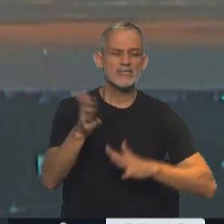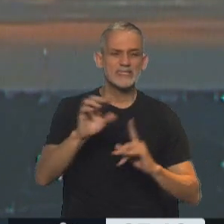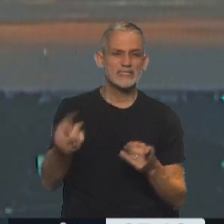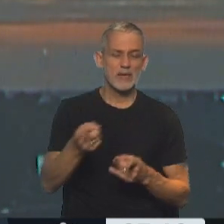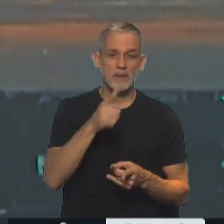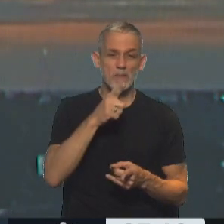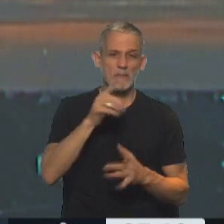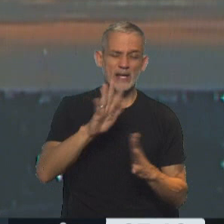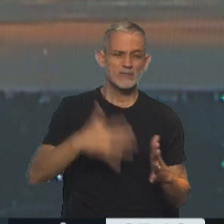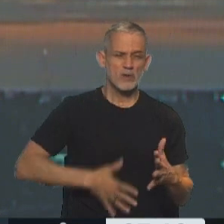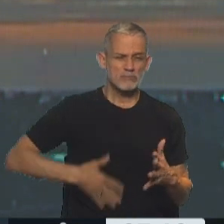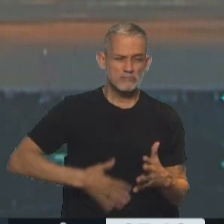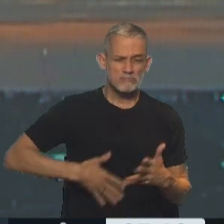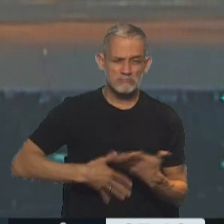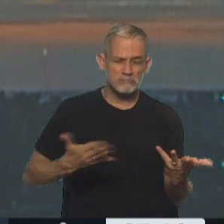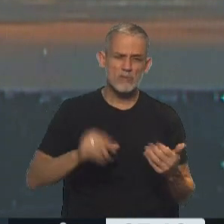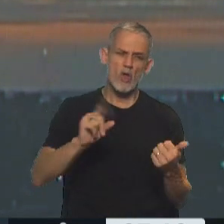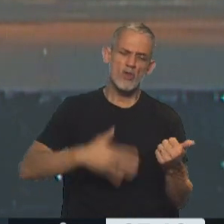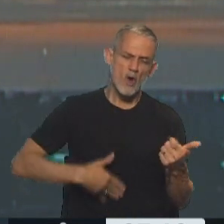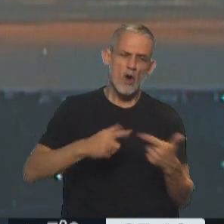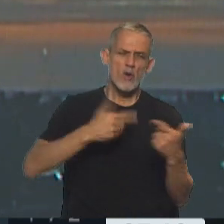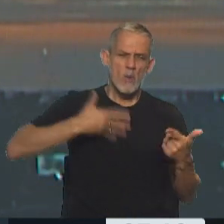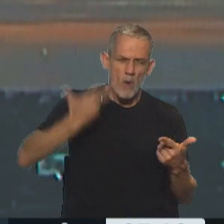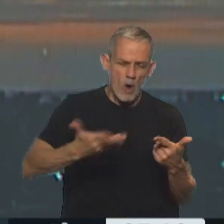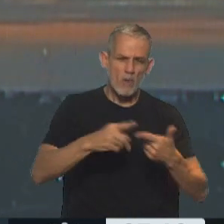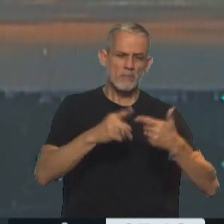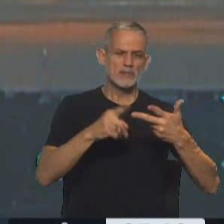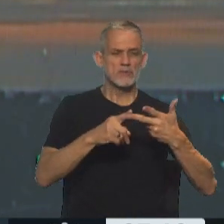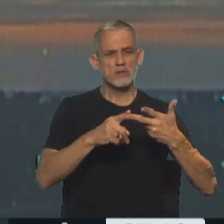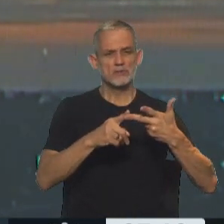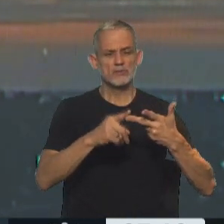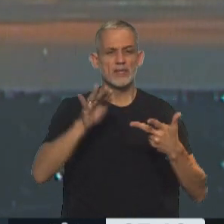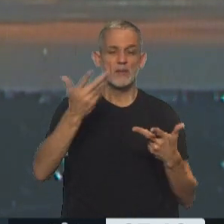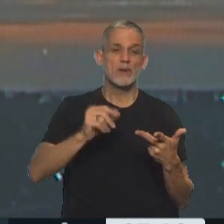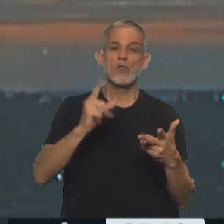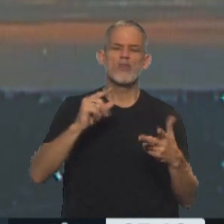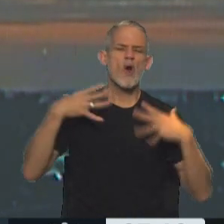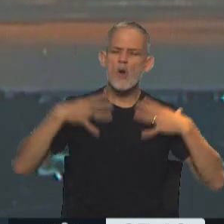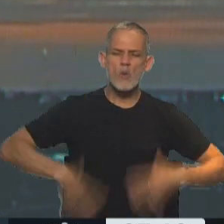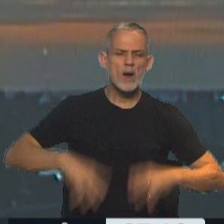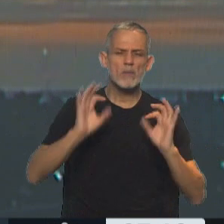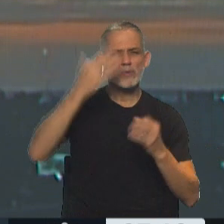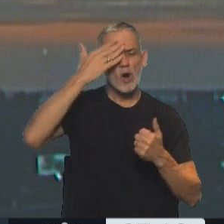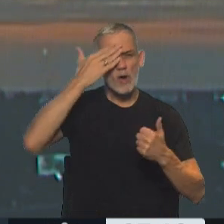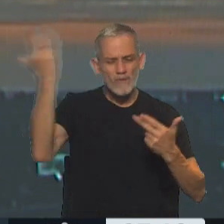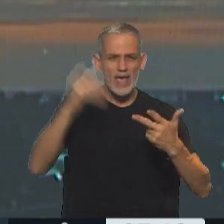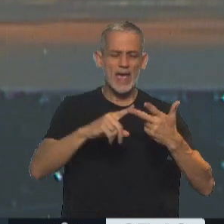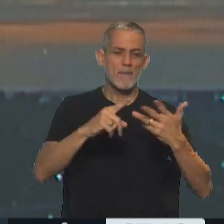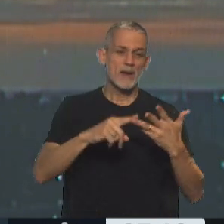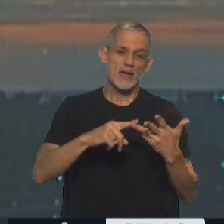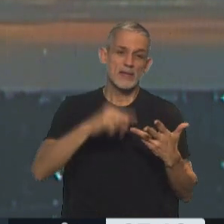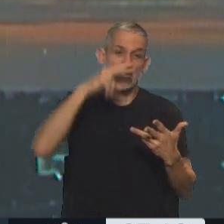a cuadros gastrointestinales, dolor abdominal, vómitos, y después es dolor de cuerpo, fiebre y